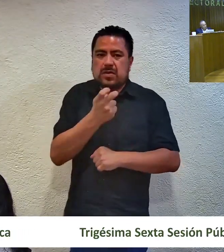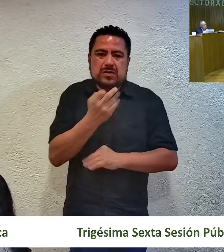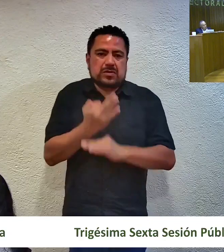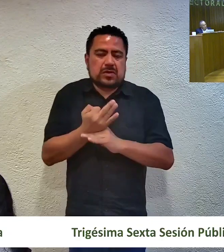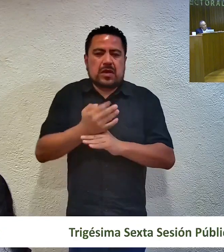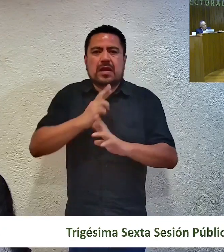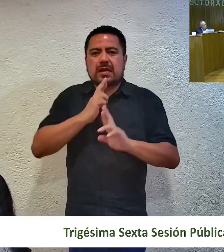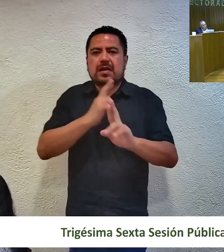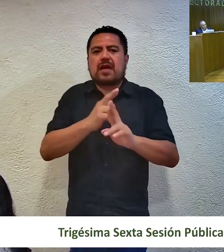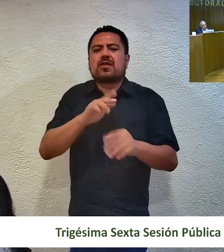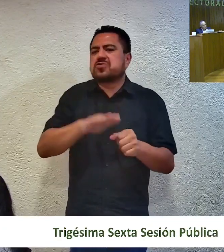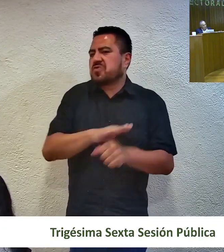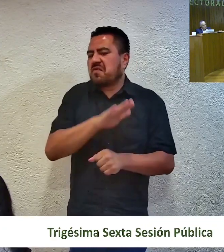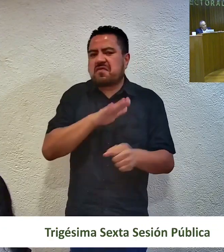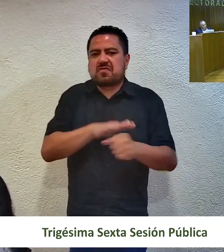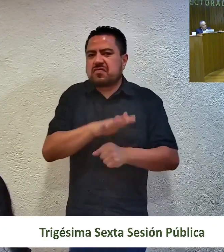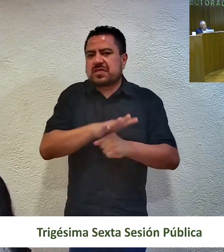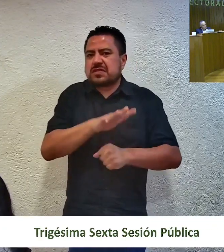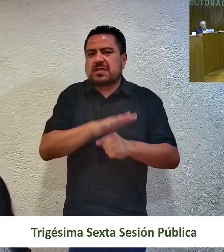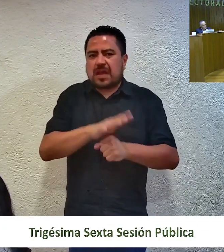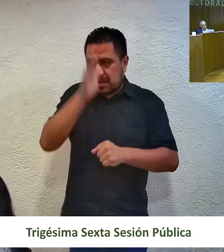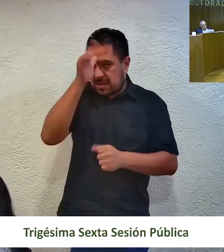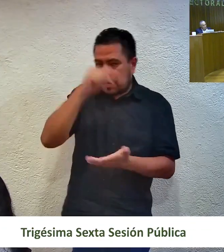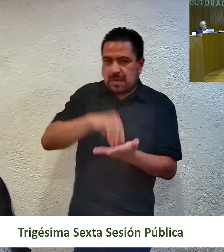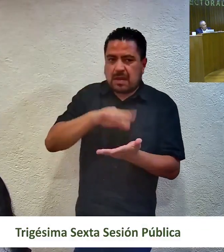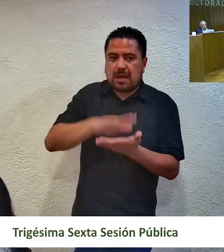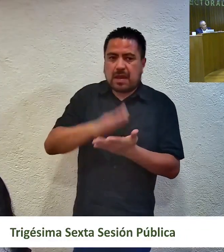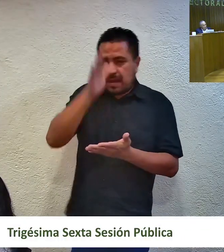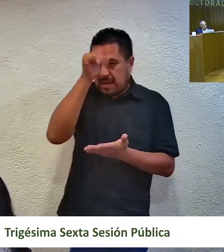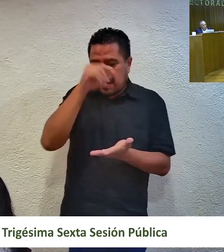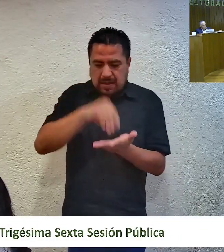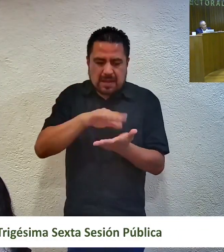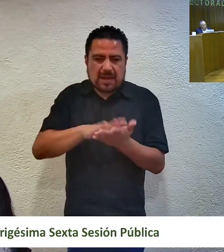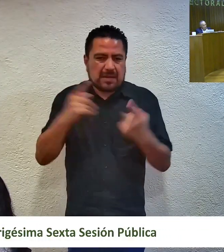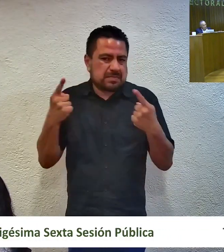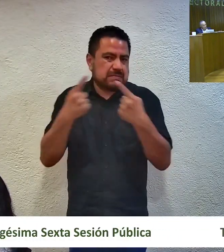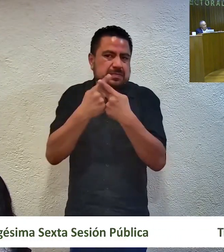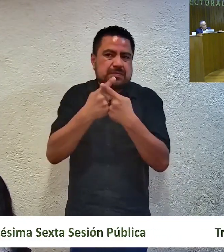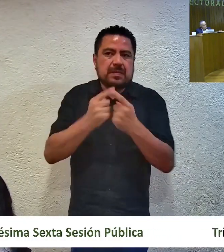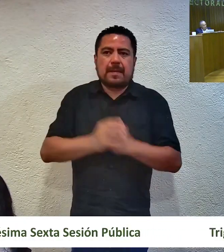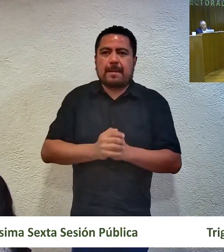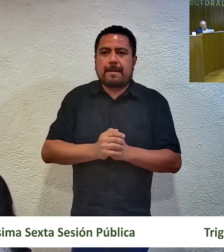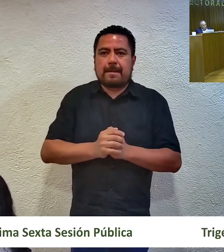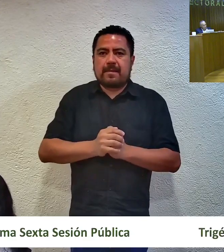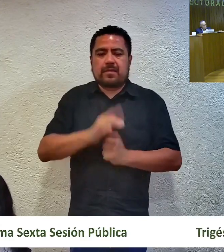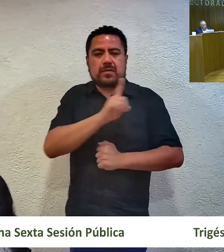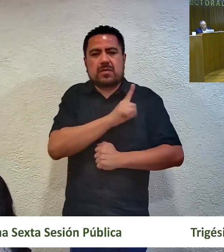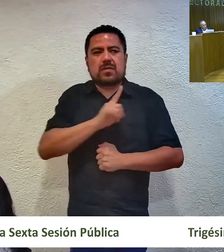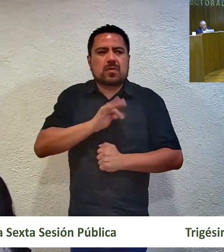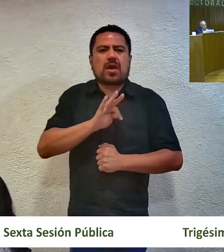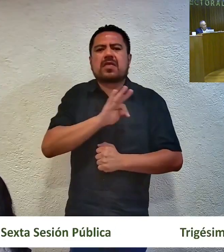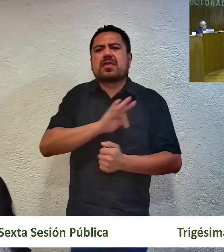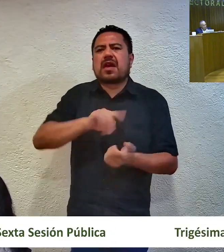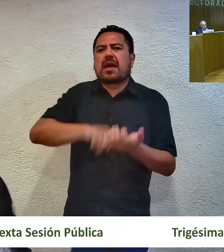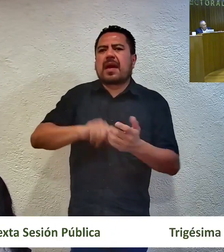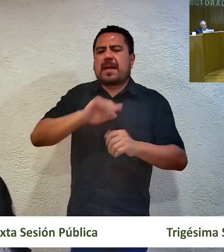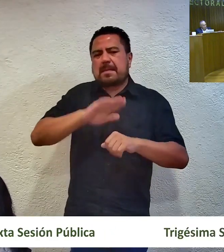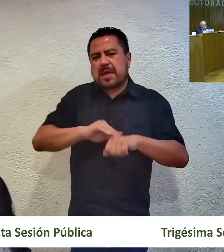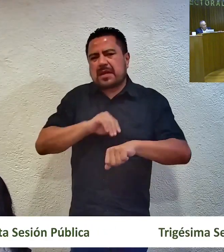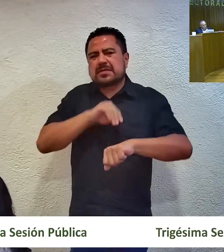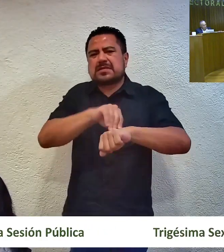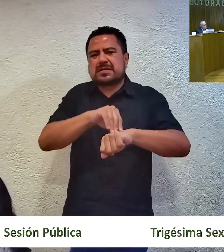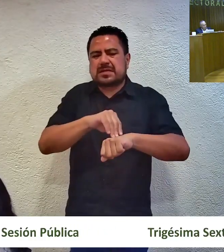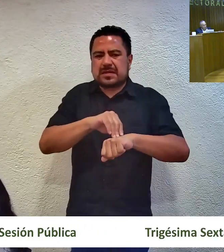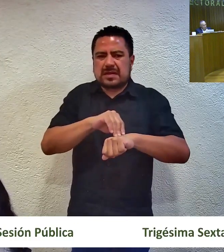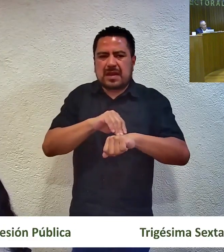porque resulta insuficiente que en el acuerdo por el que se aprobaron los lineamientos controvertidos se haya justificado de manera genérica la implementación